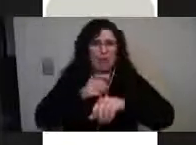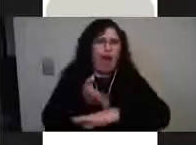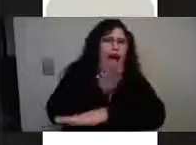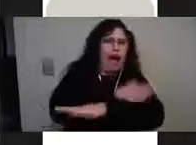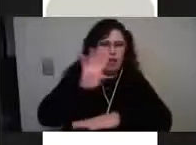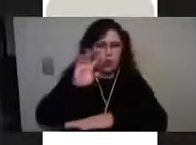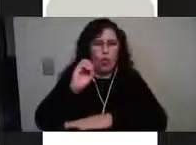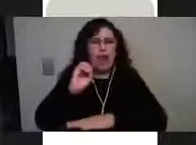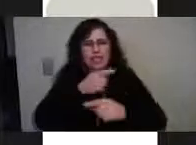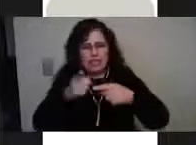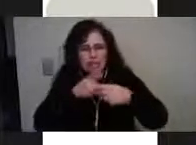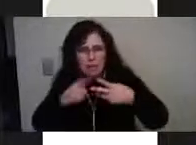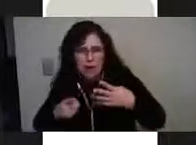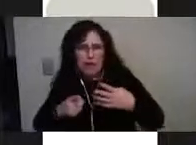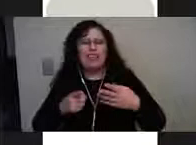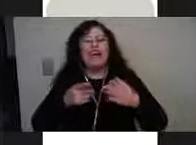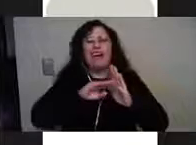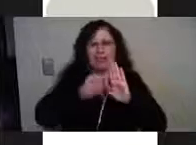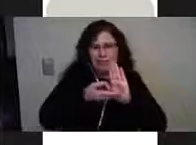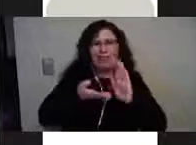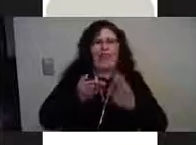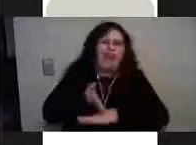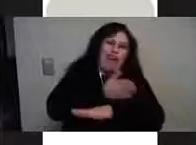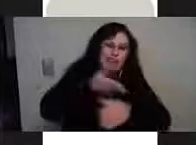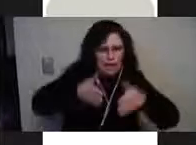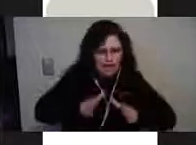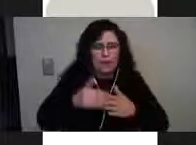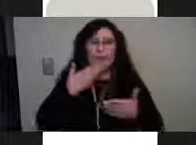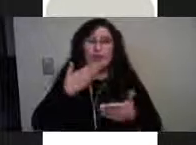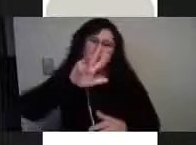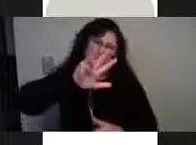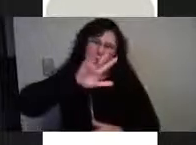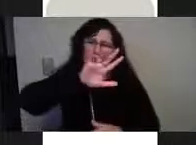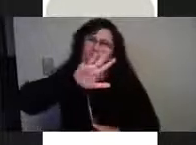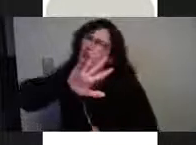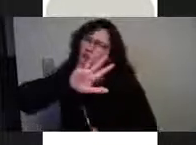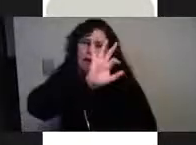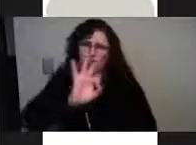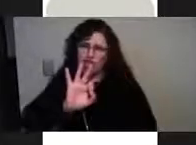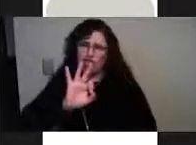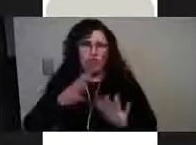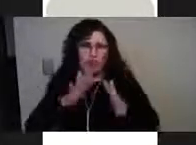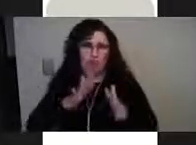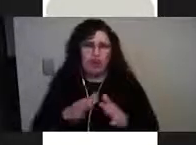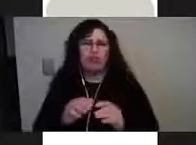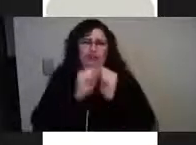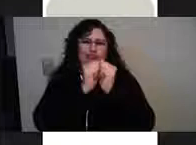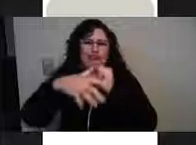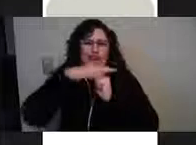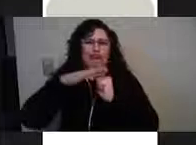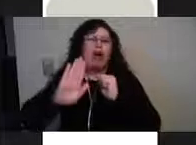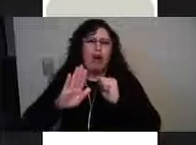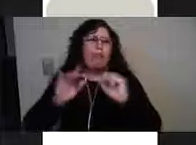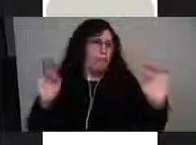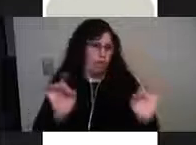con estos datos epidemiológicos vemos que la medida en que un niño tiene menor semanas de gestación o una niña, ¿ya?